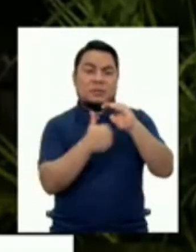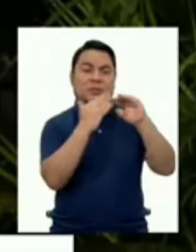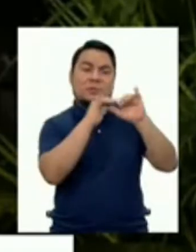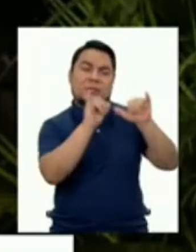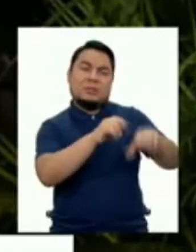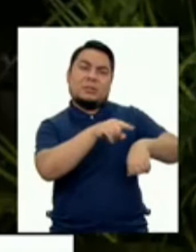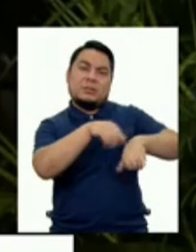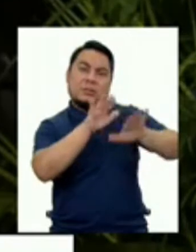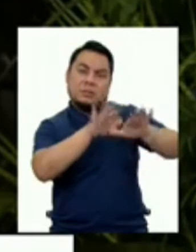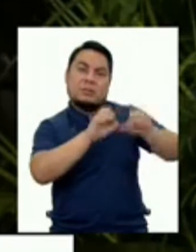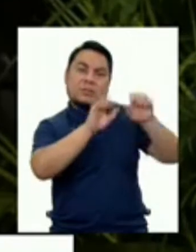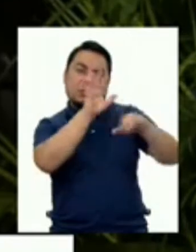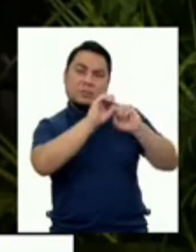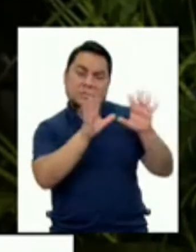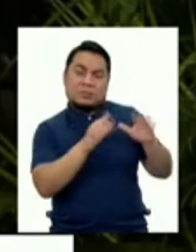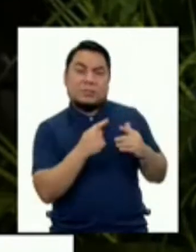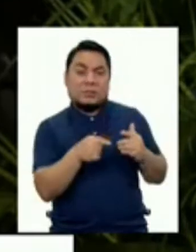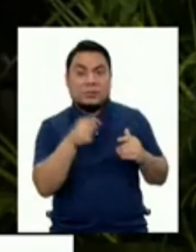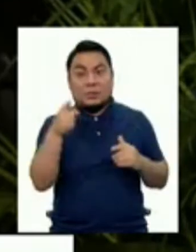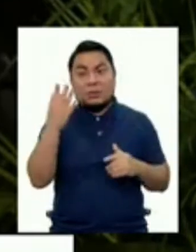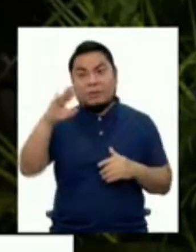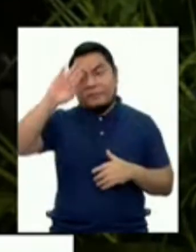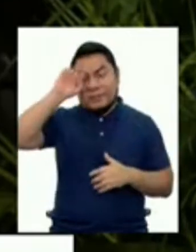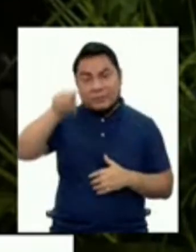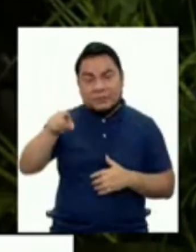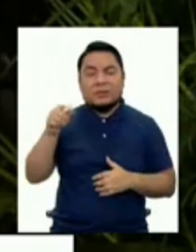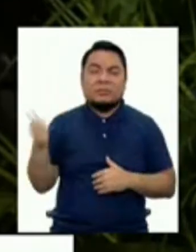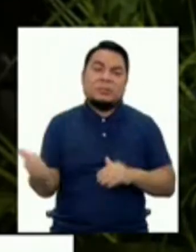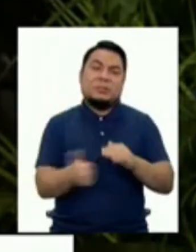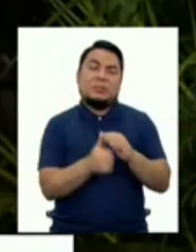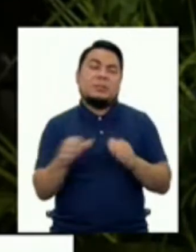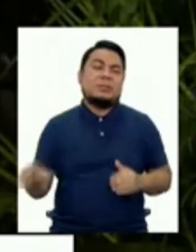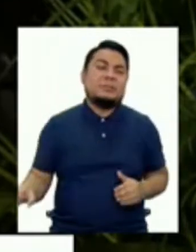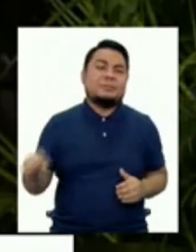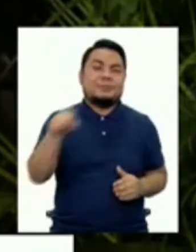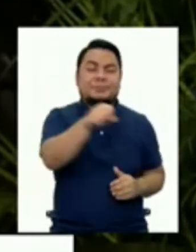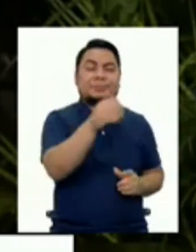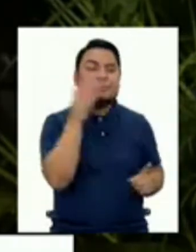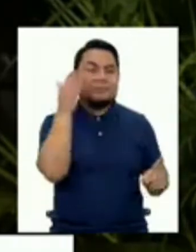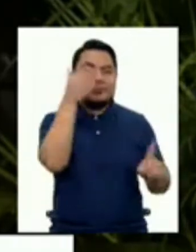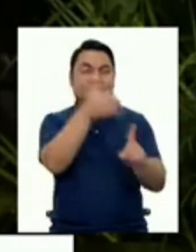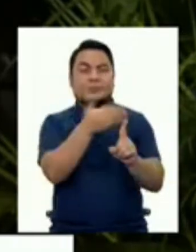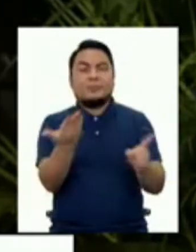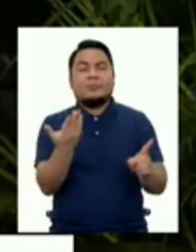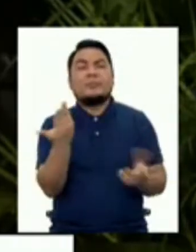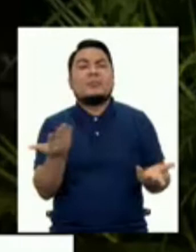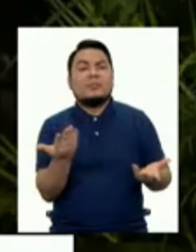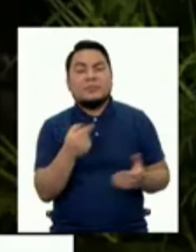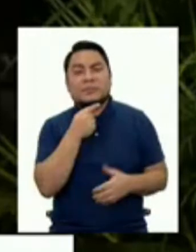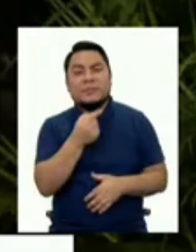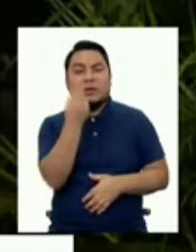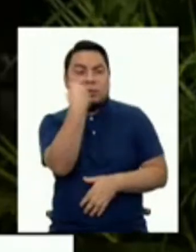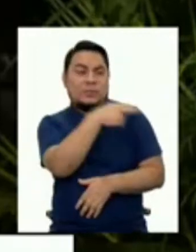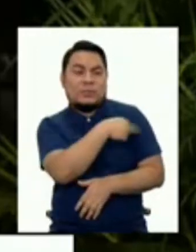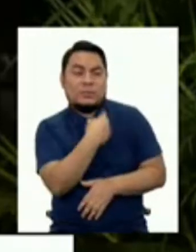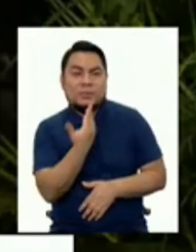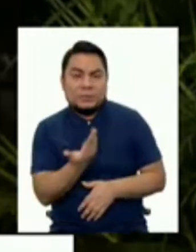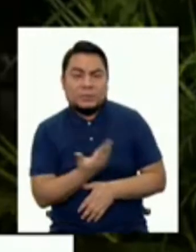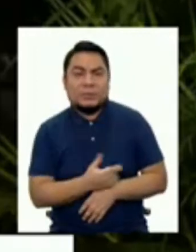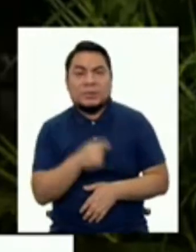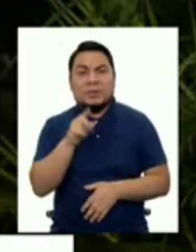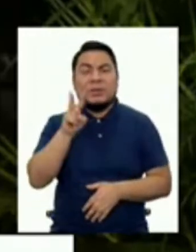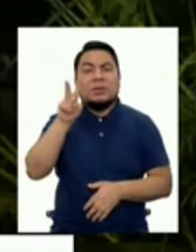cuarentena, y si a efecto de ello aún salían positivos, eran derivados directamente a lo que es el hospital hoy de